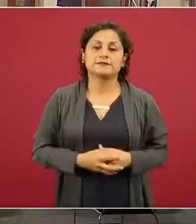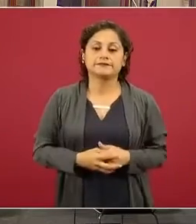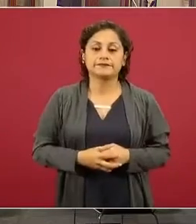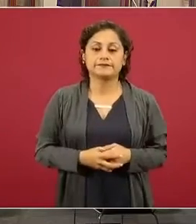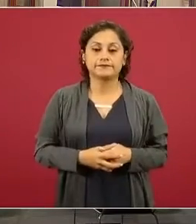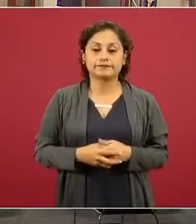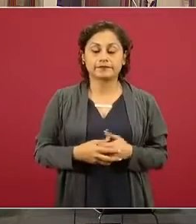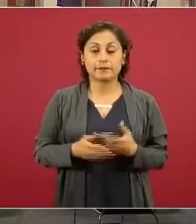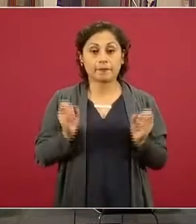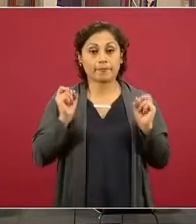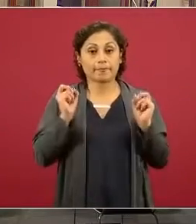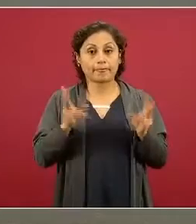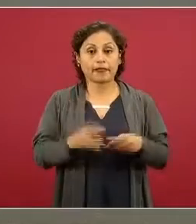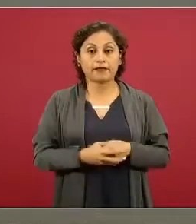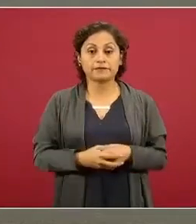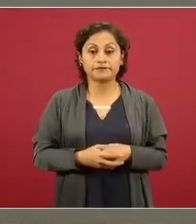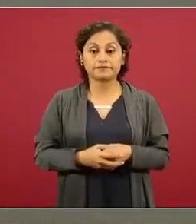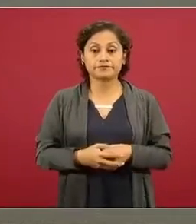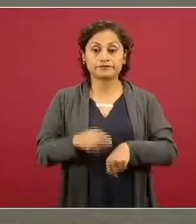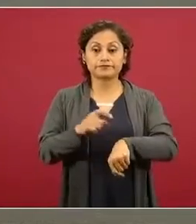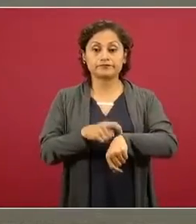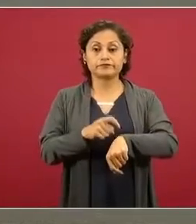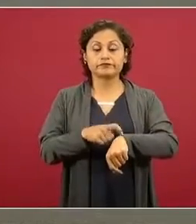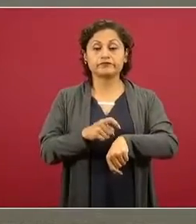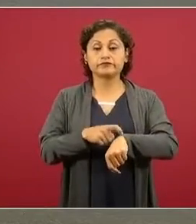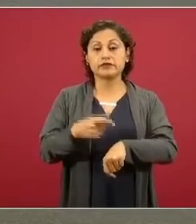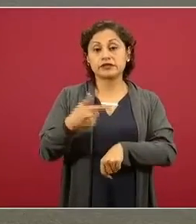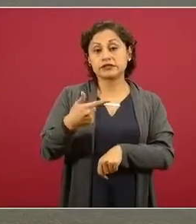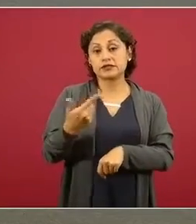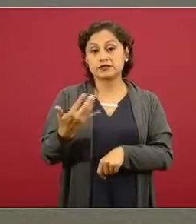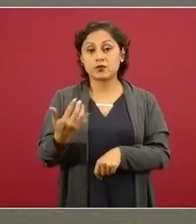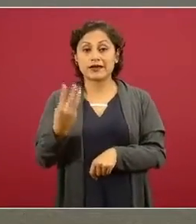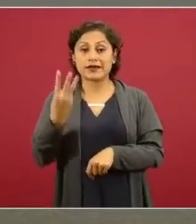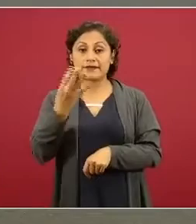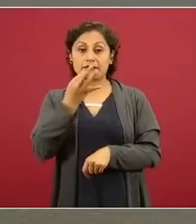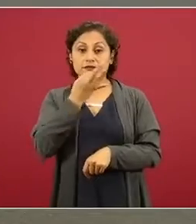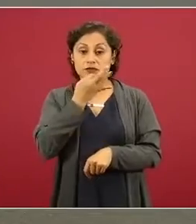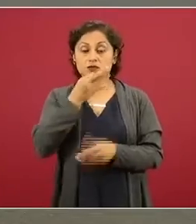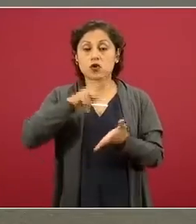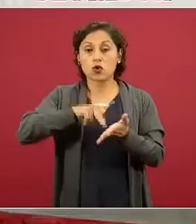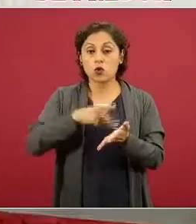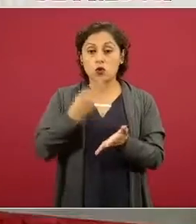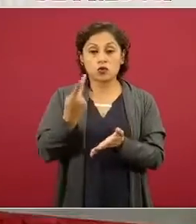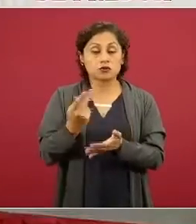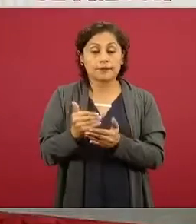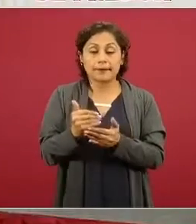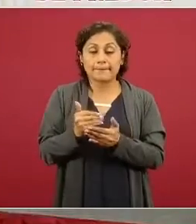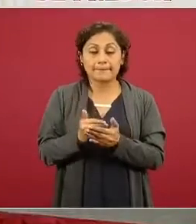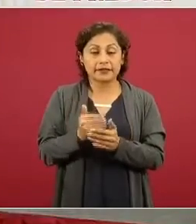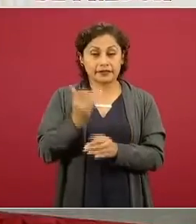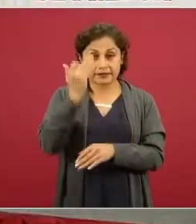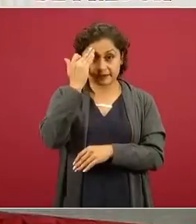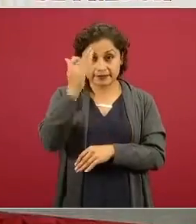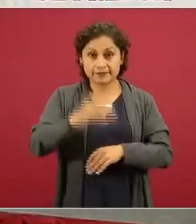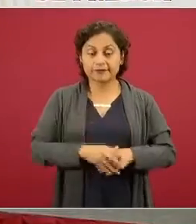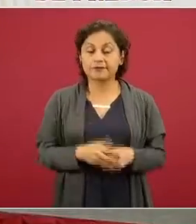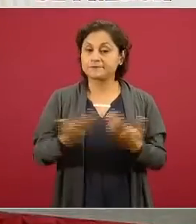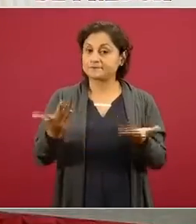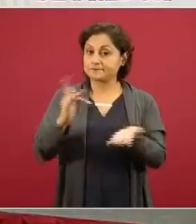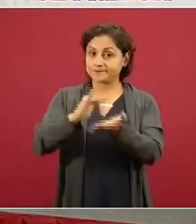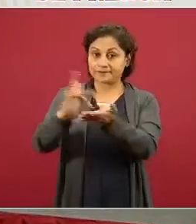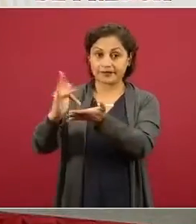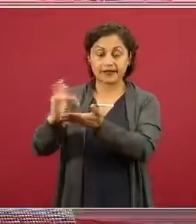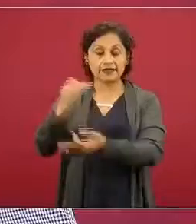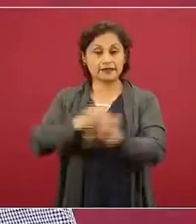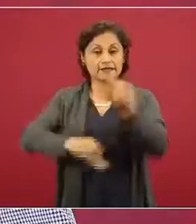Pues muy bien, pues son las 19:53, otra vez terminamos un poco antes, pero les agradezco mucho, les agradezco a